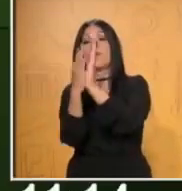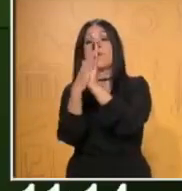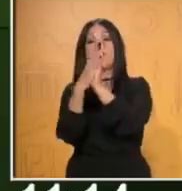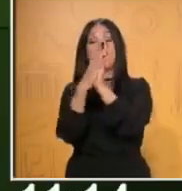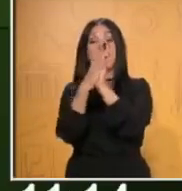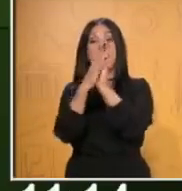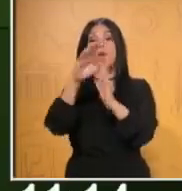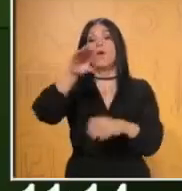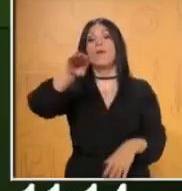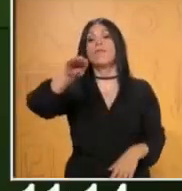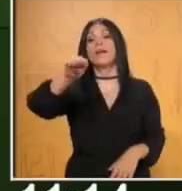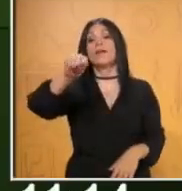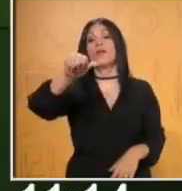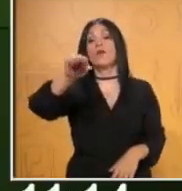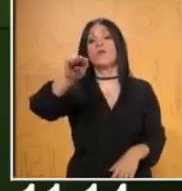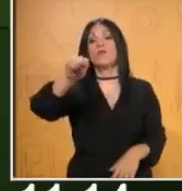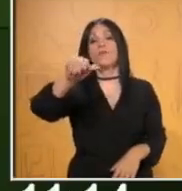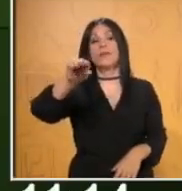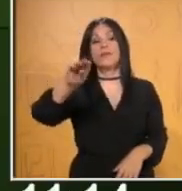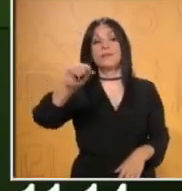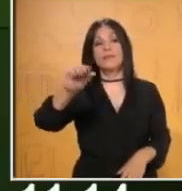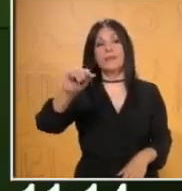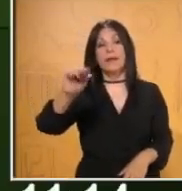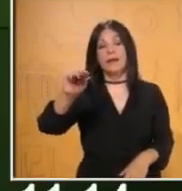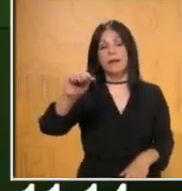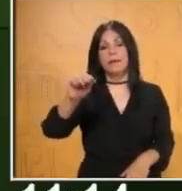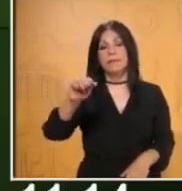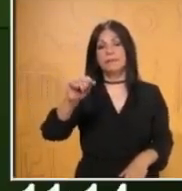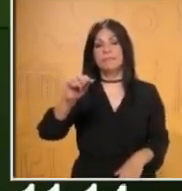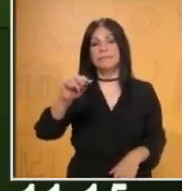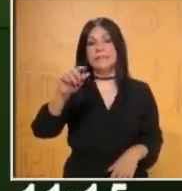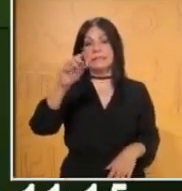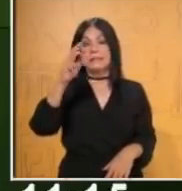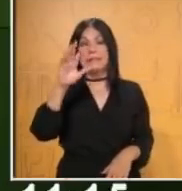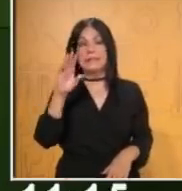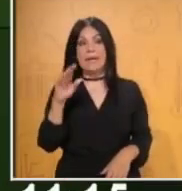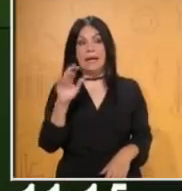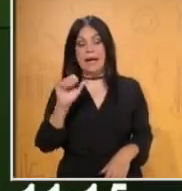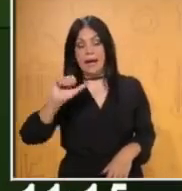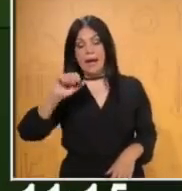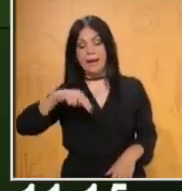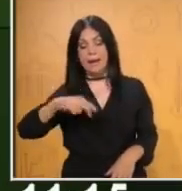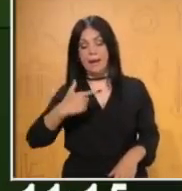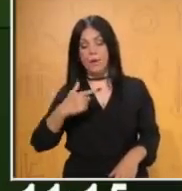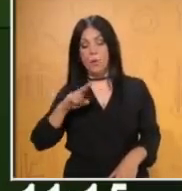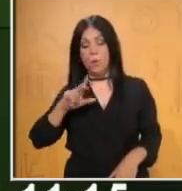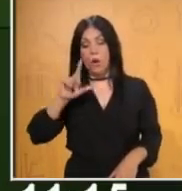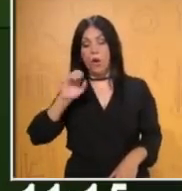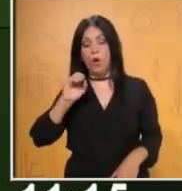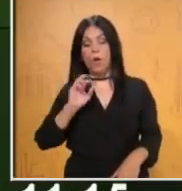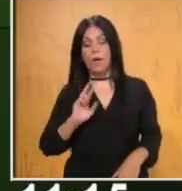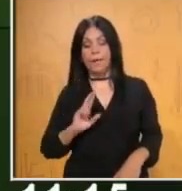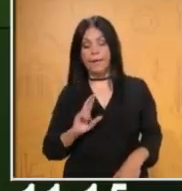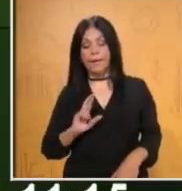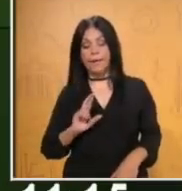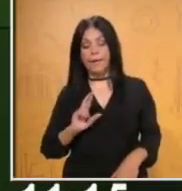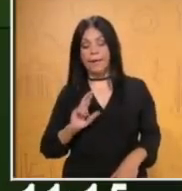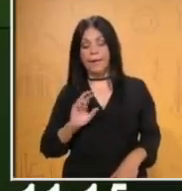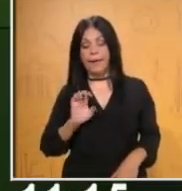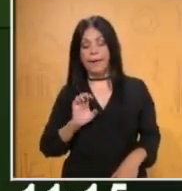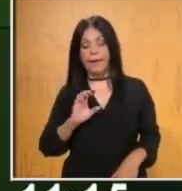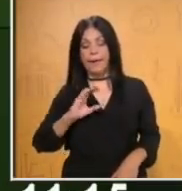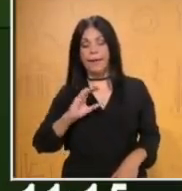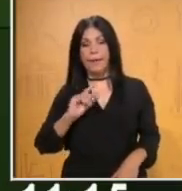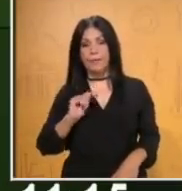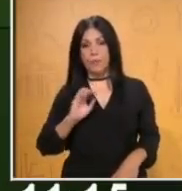de 90 grados, un ángulo recto. Y nuestra tercera pregunta. Un ángulo